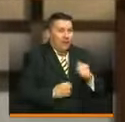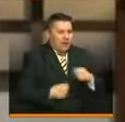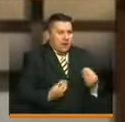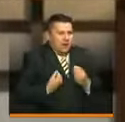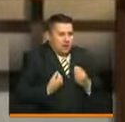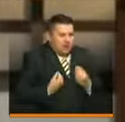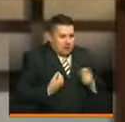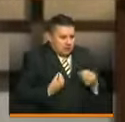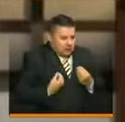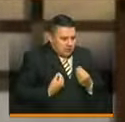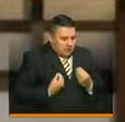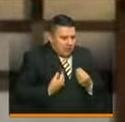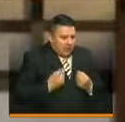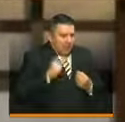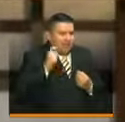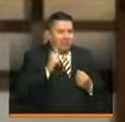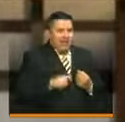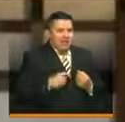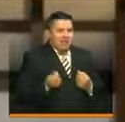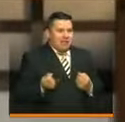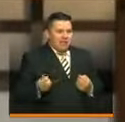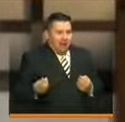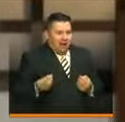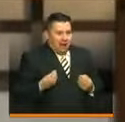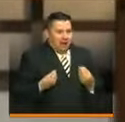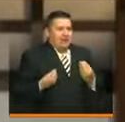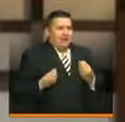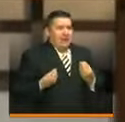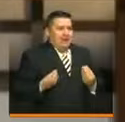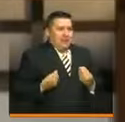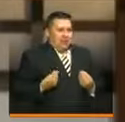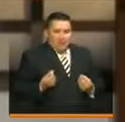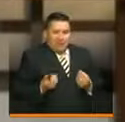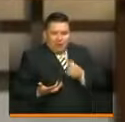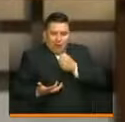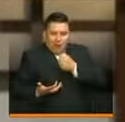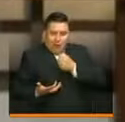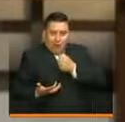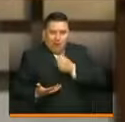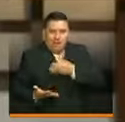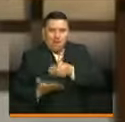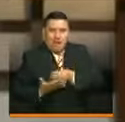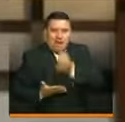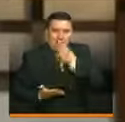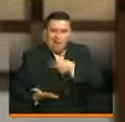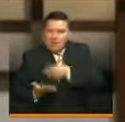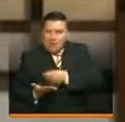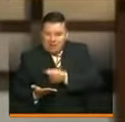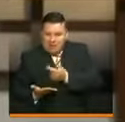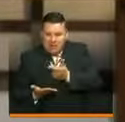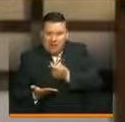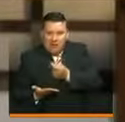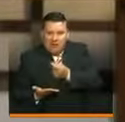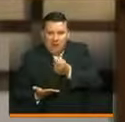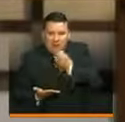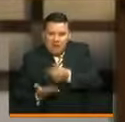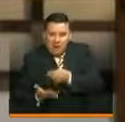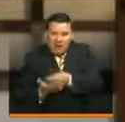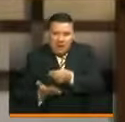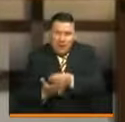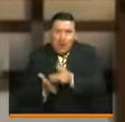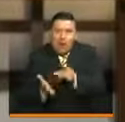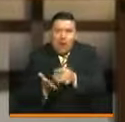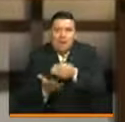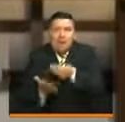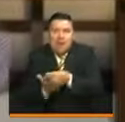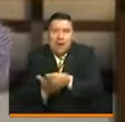vivir hay que tener ingresos, hay que tener recursos, hay que tener la posibilidad de pagar los medicamentos, hay que tener la posibilidad de pagar la